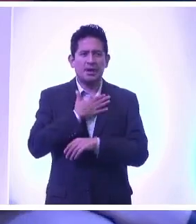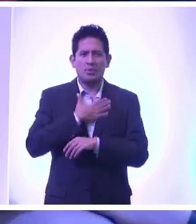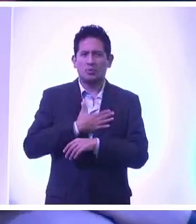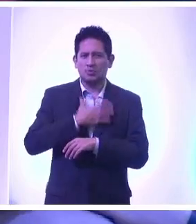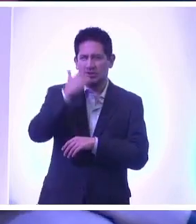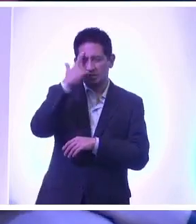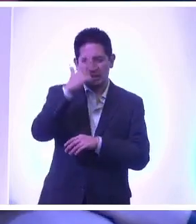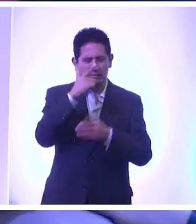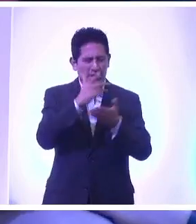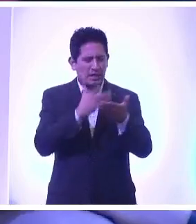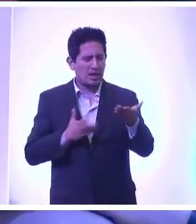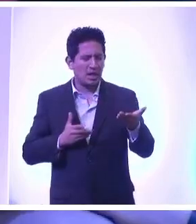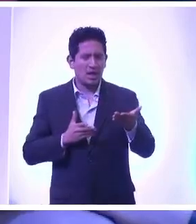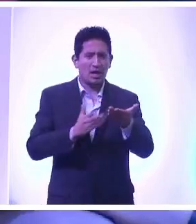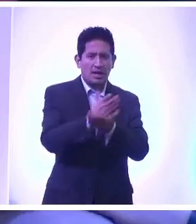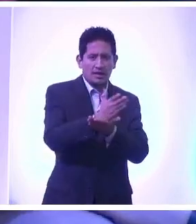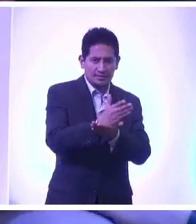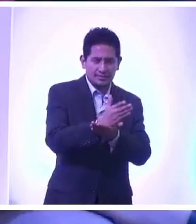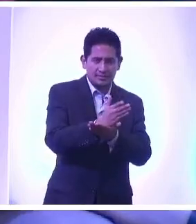al e